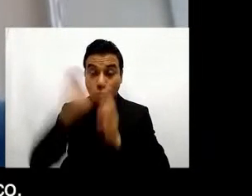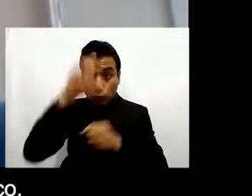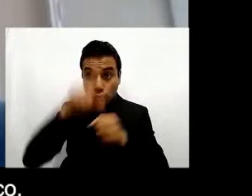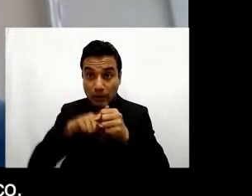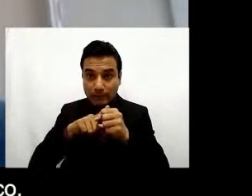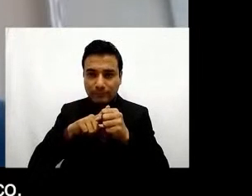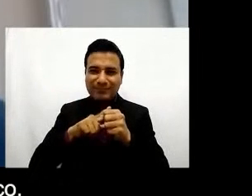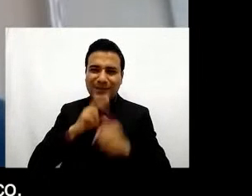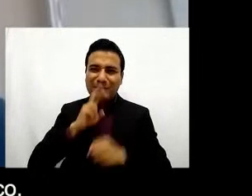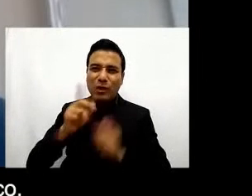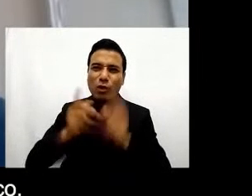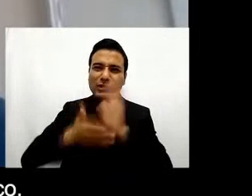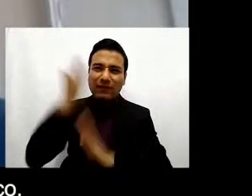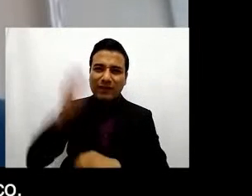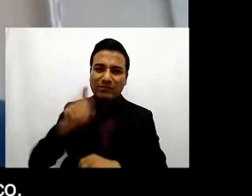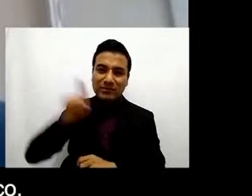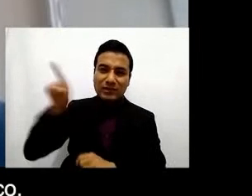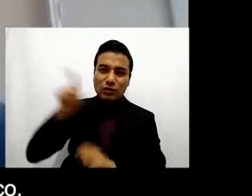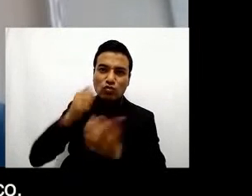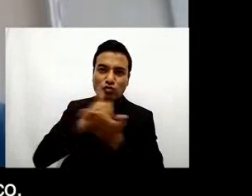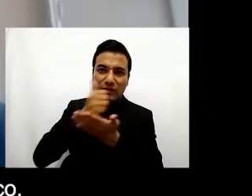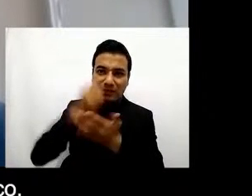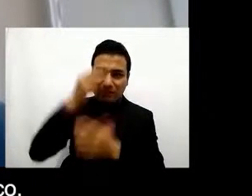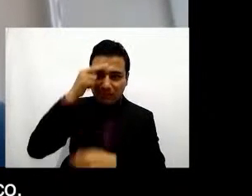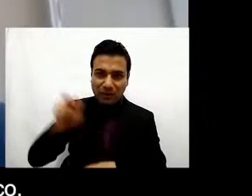Pues a la Ciudad de México,